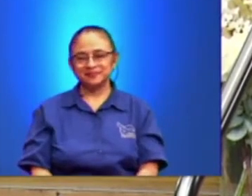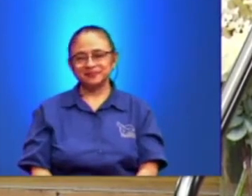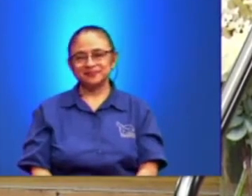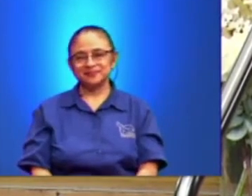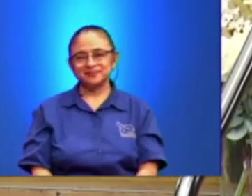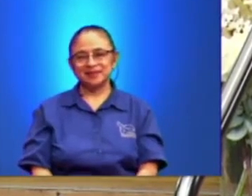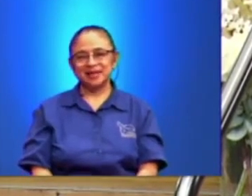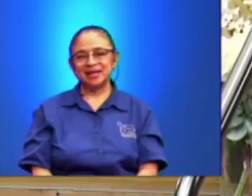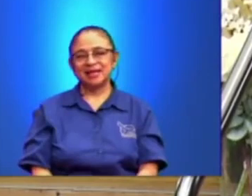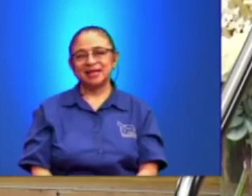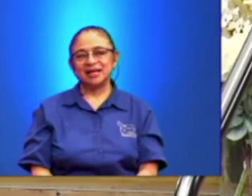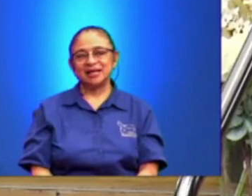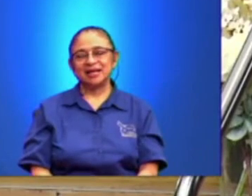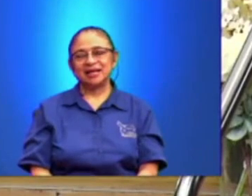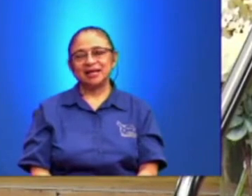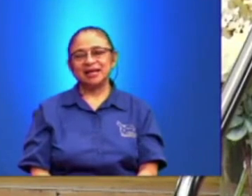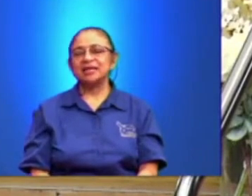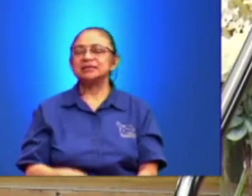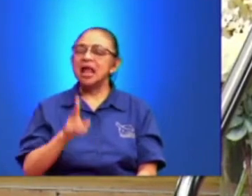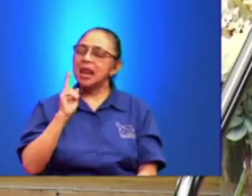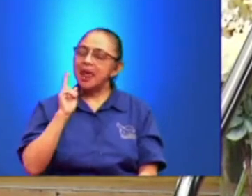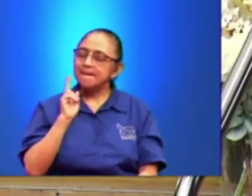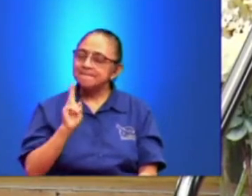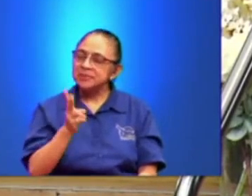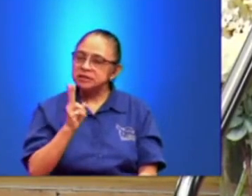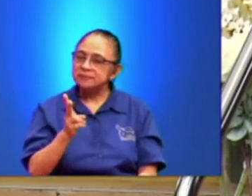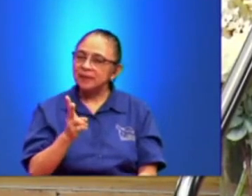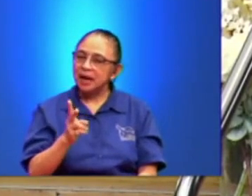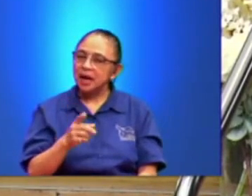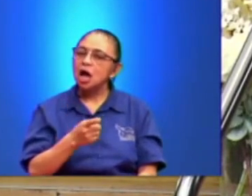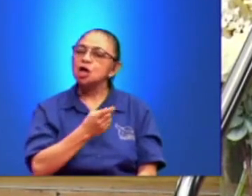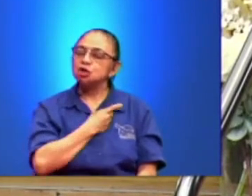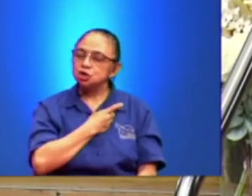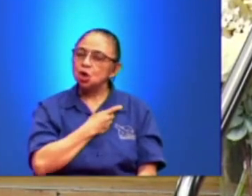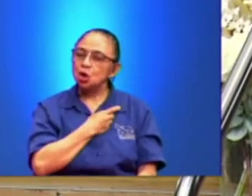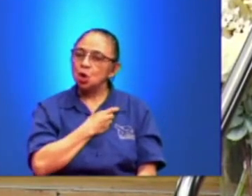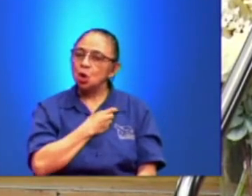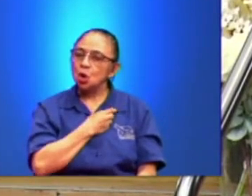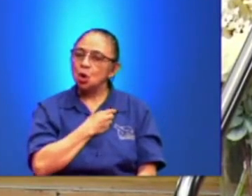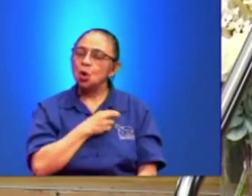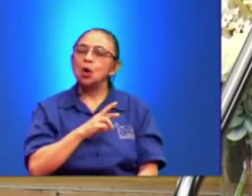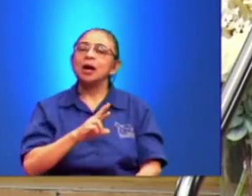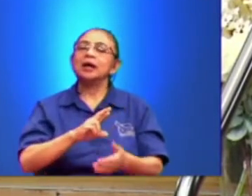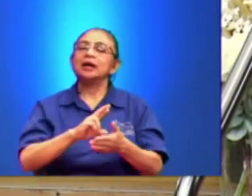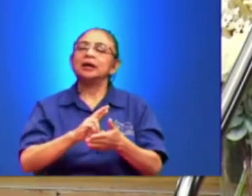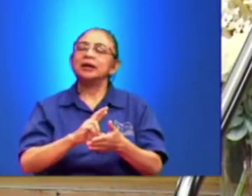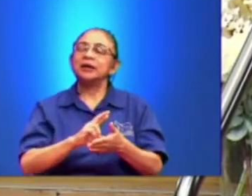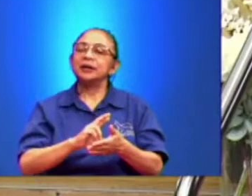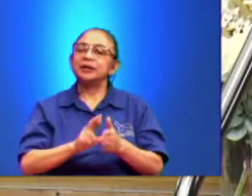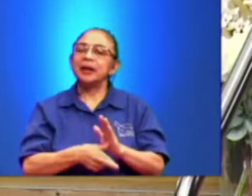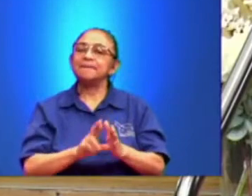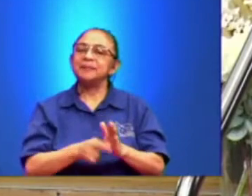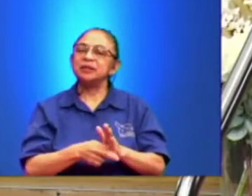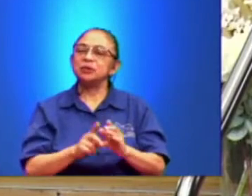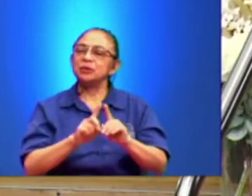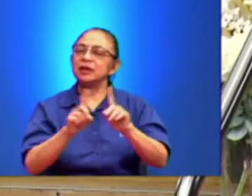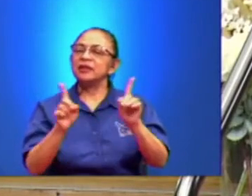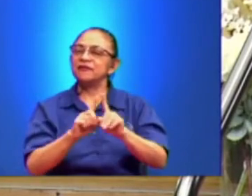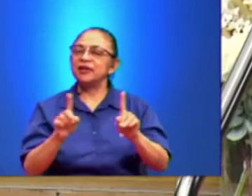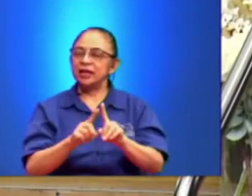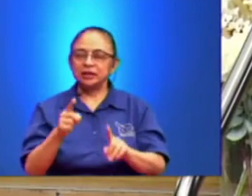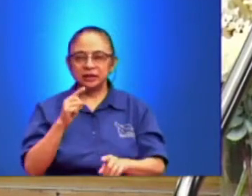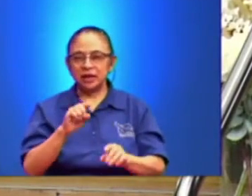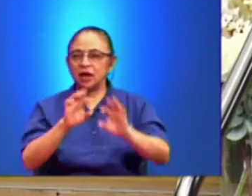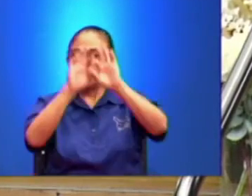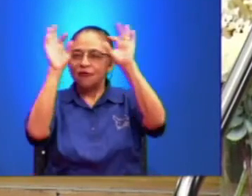qué serían las de la misma solamente repito diferente óptica que nos ayuda a complementar el